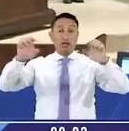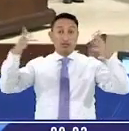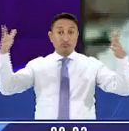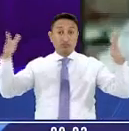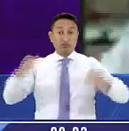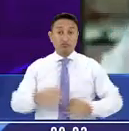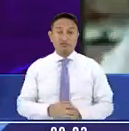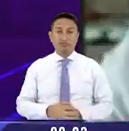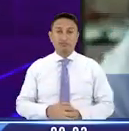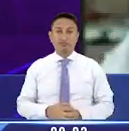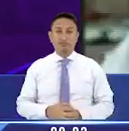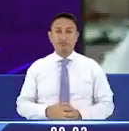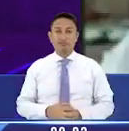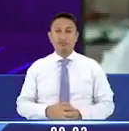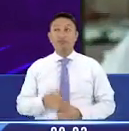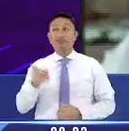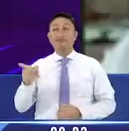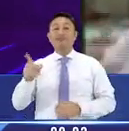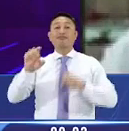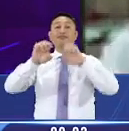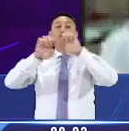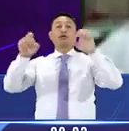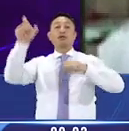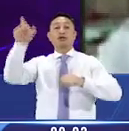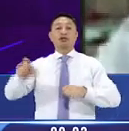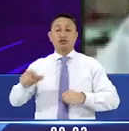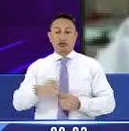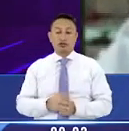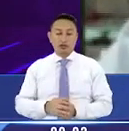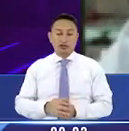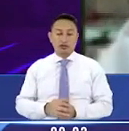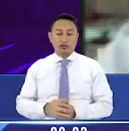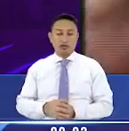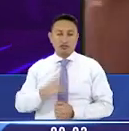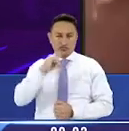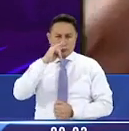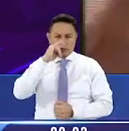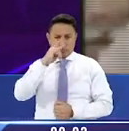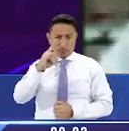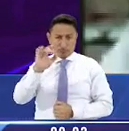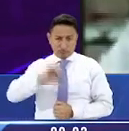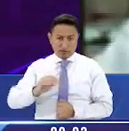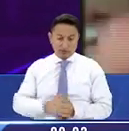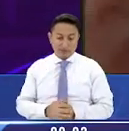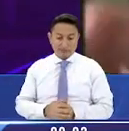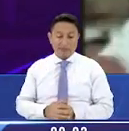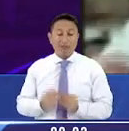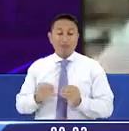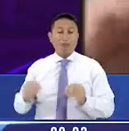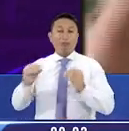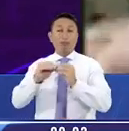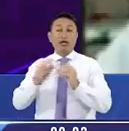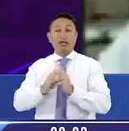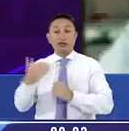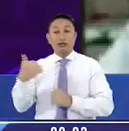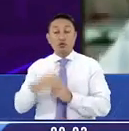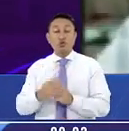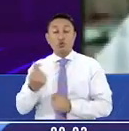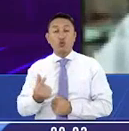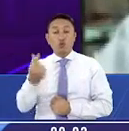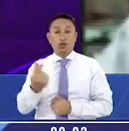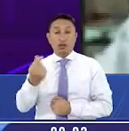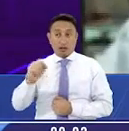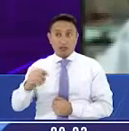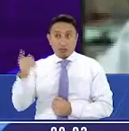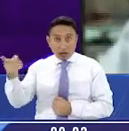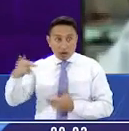empresas. Para que aquellas personas jurídicas que generan utilidades